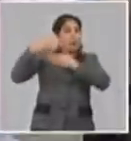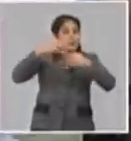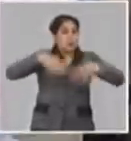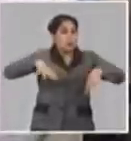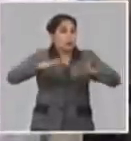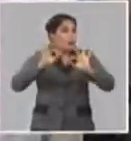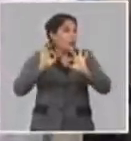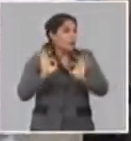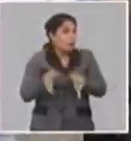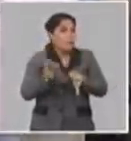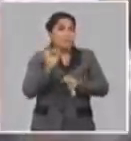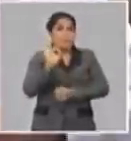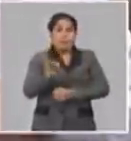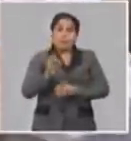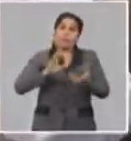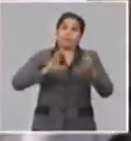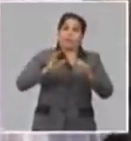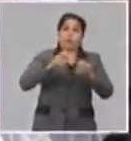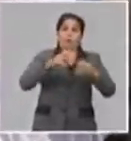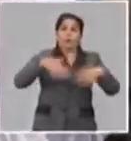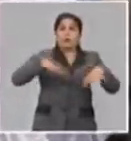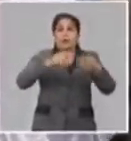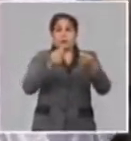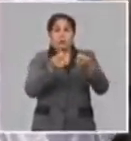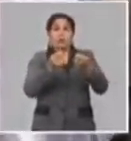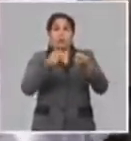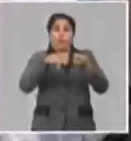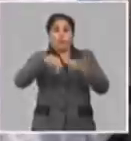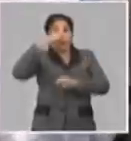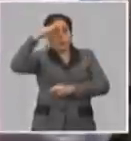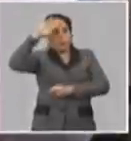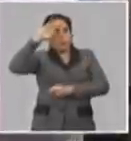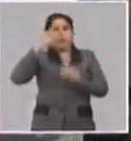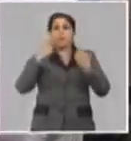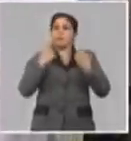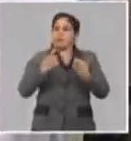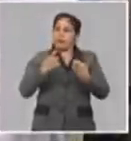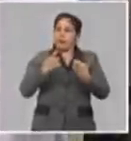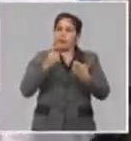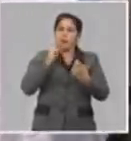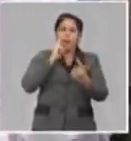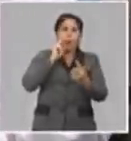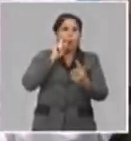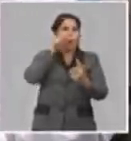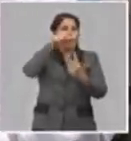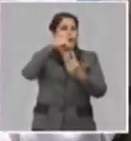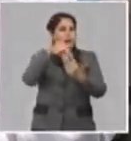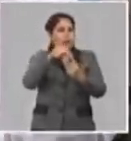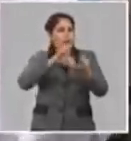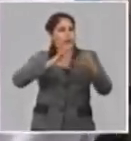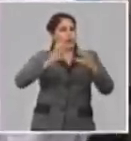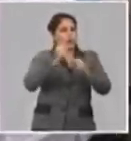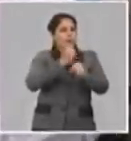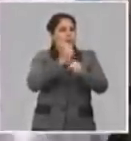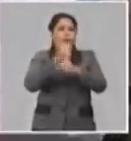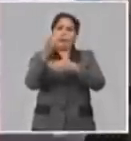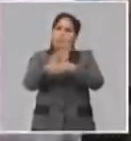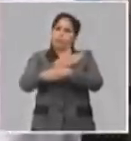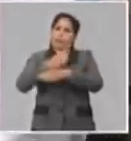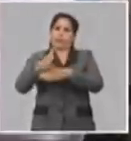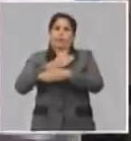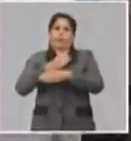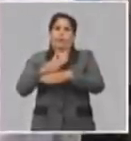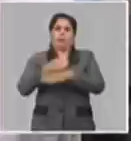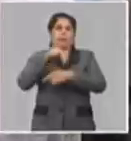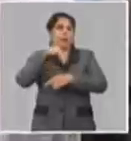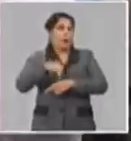situación excepcional, como ya habíamos planteado anteriormente, requerimos de una estrategia que nos conduzca, en una hoja de ruta